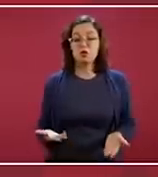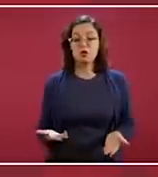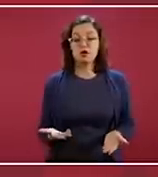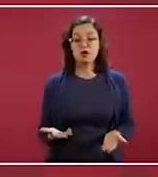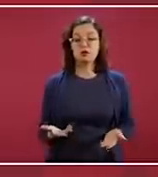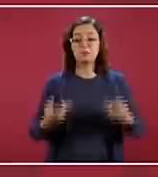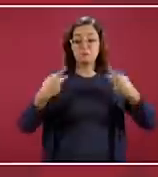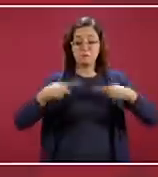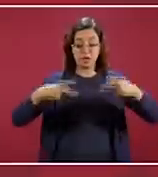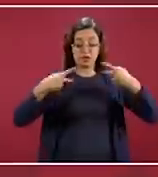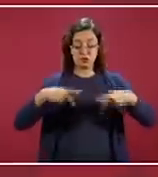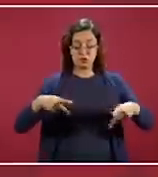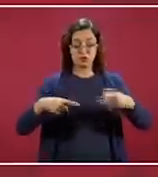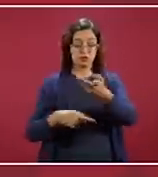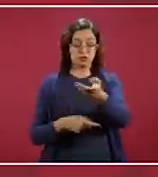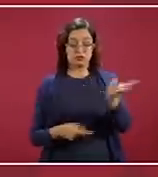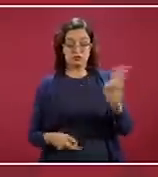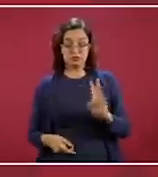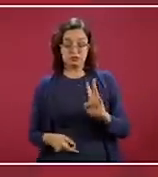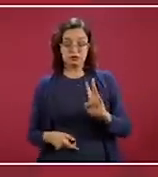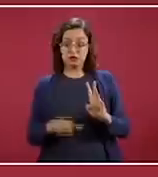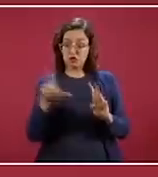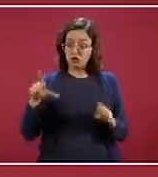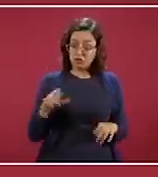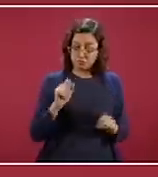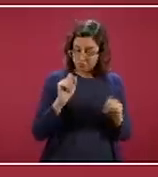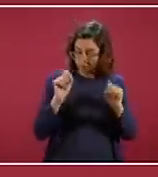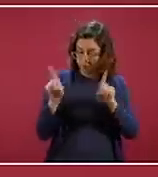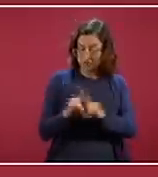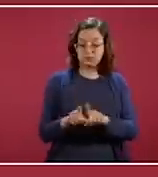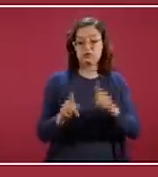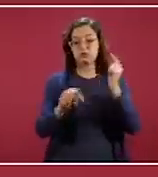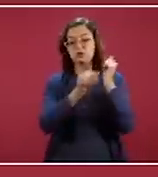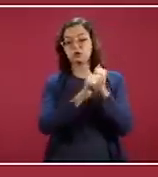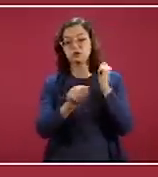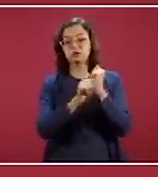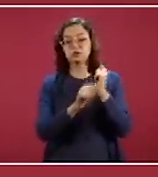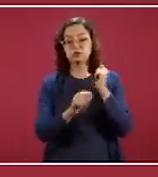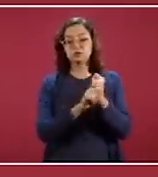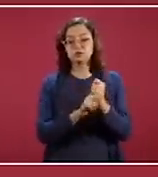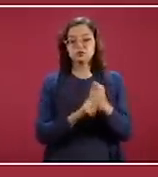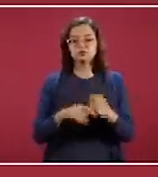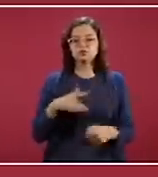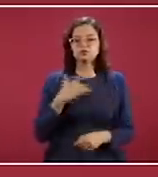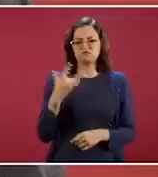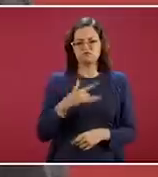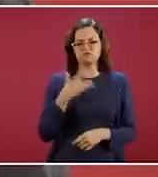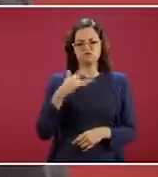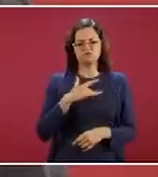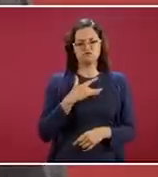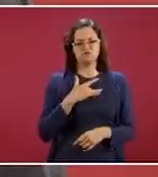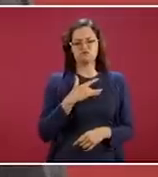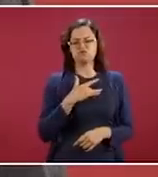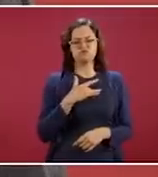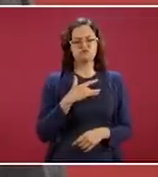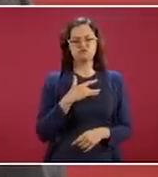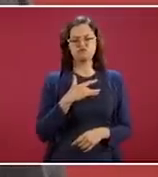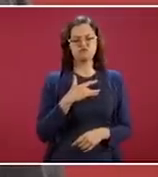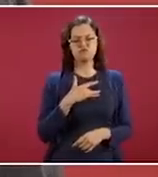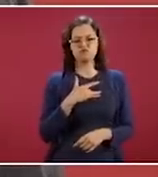la misma gente, los mismos transportistas, están ya